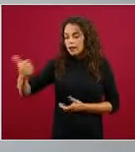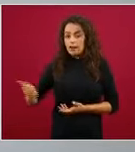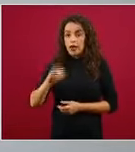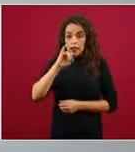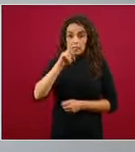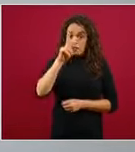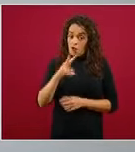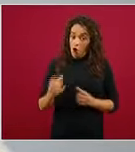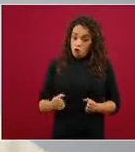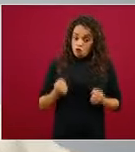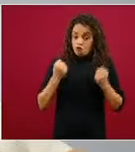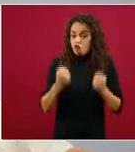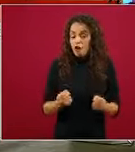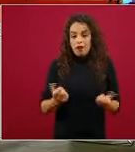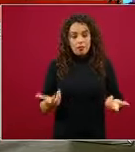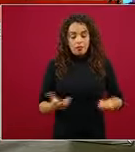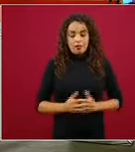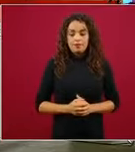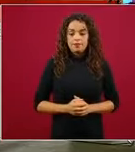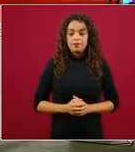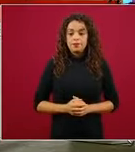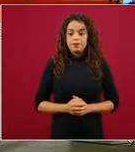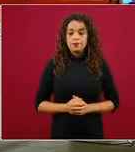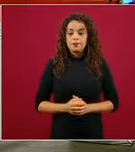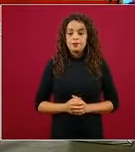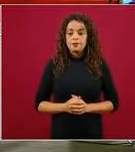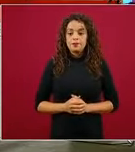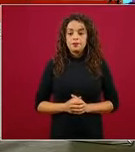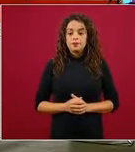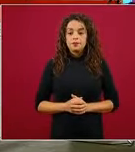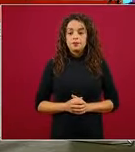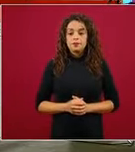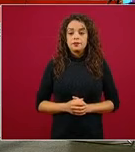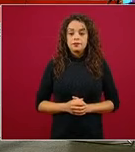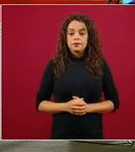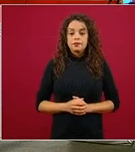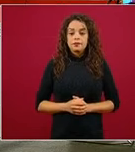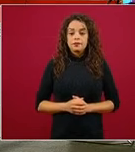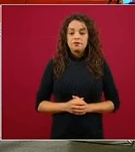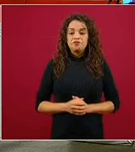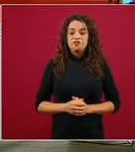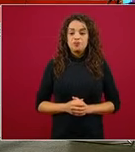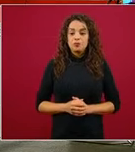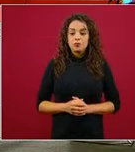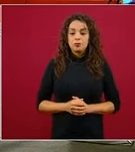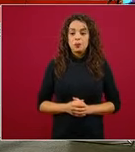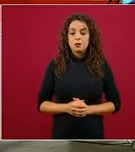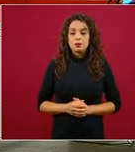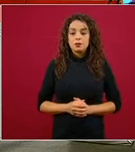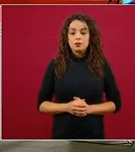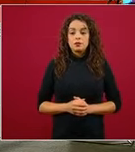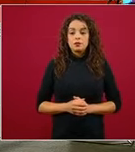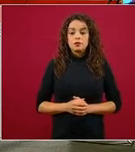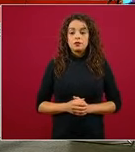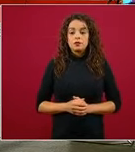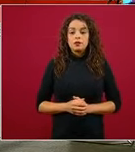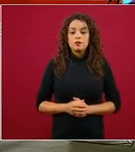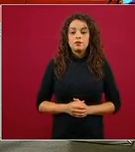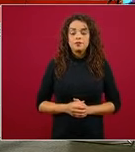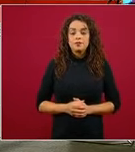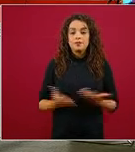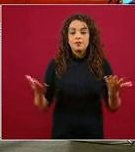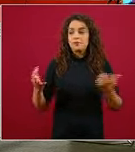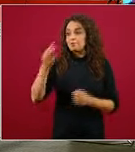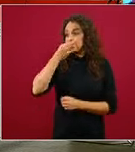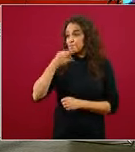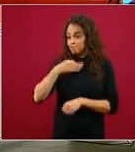la siguiente, por favor, y no me han llamado, pero pues ya ¿Se durmió mi cácaro? Bueno. En